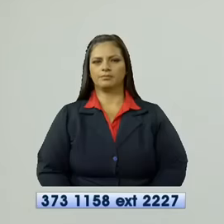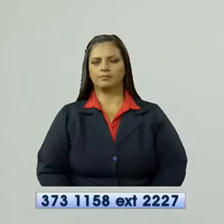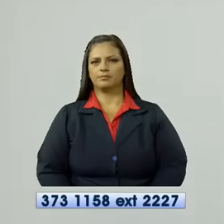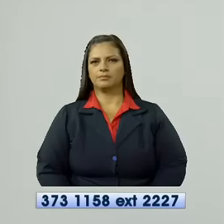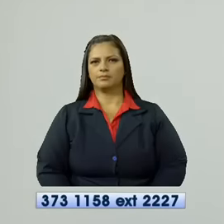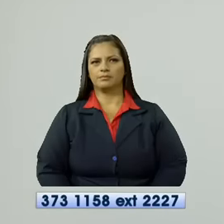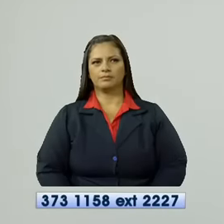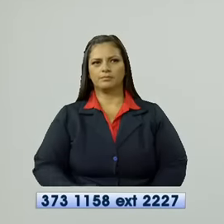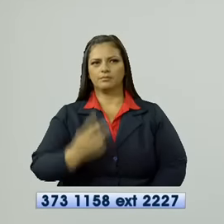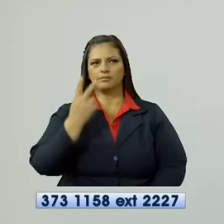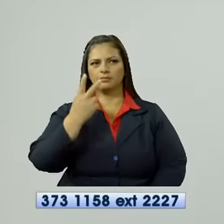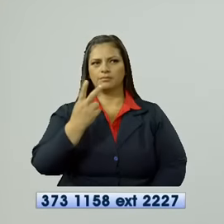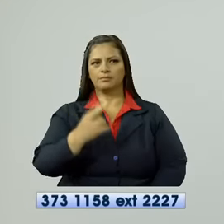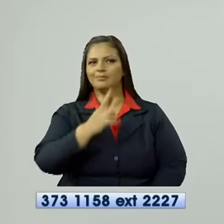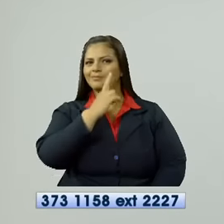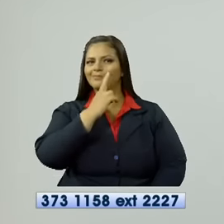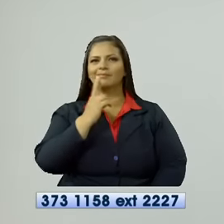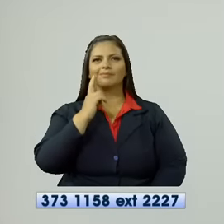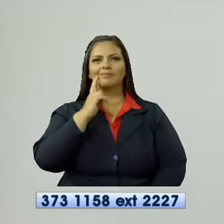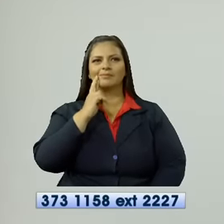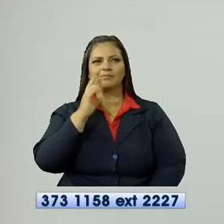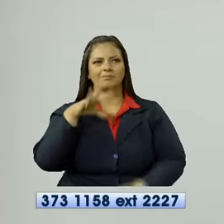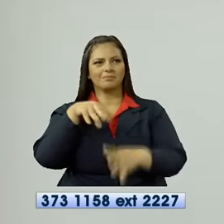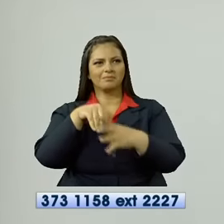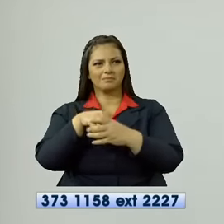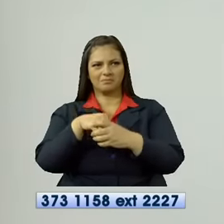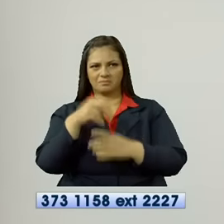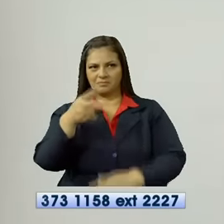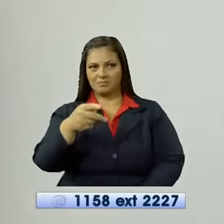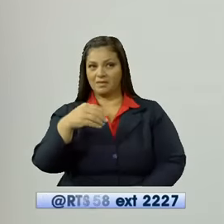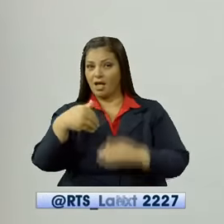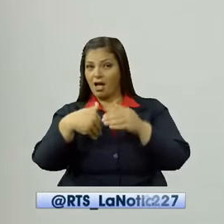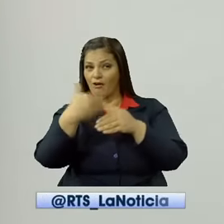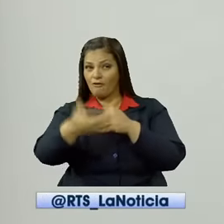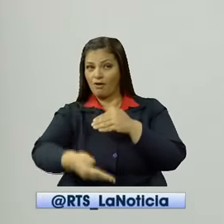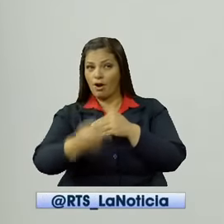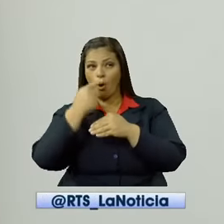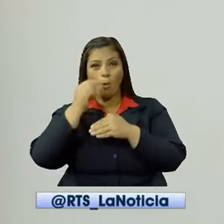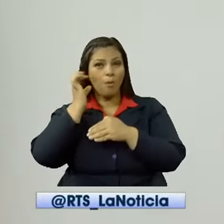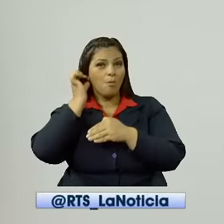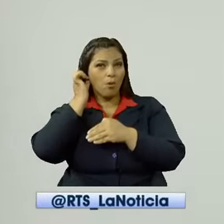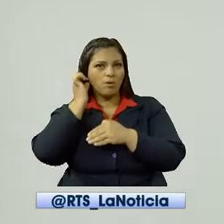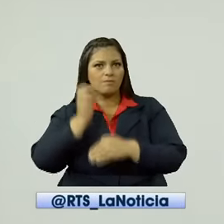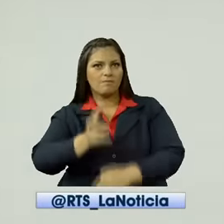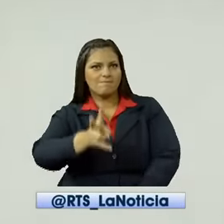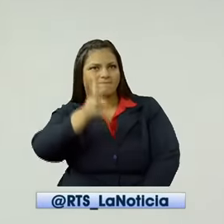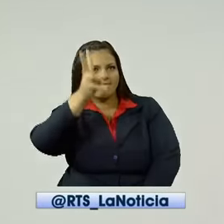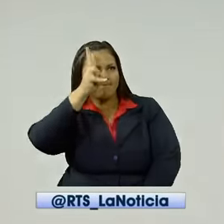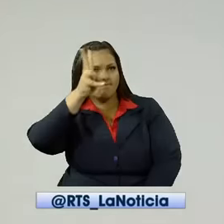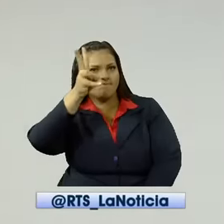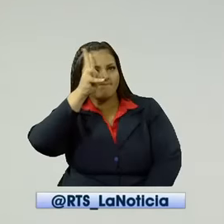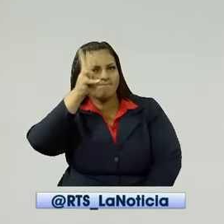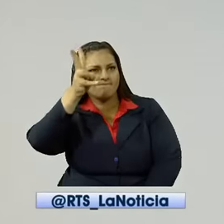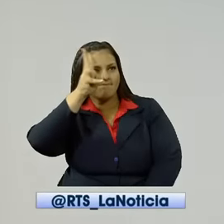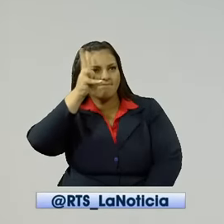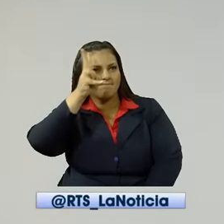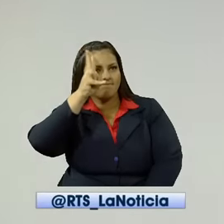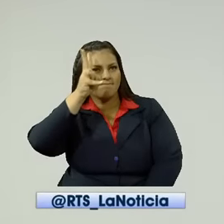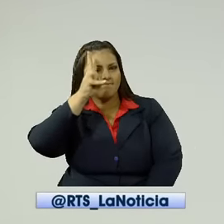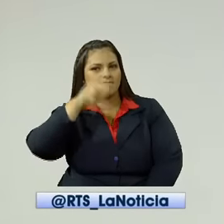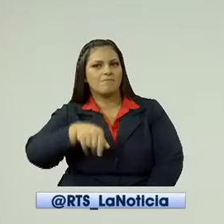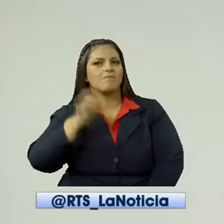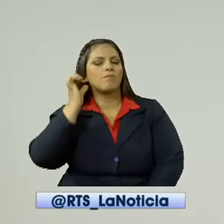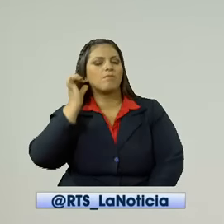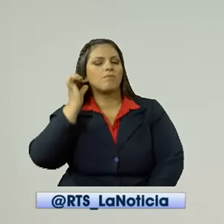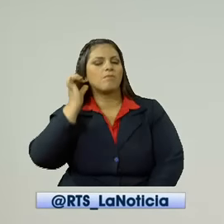¿no? El video interior, perdón. Okay. Esa parejita que tú ves afuera, la dama, es la campanera.